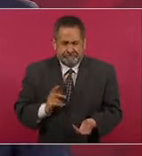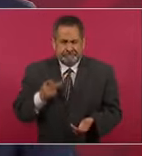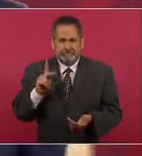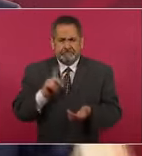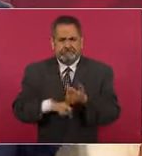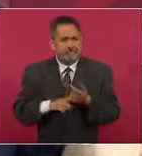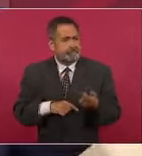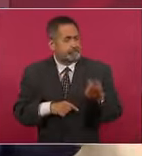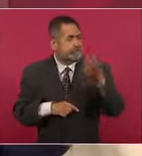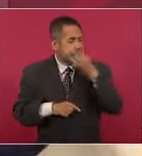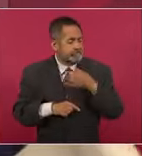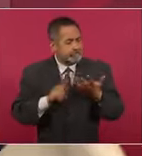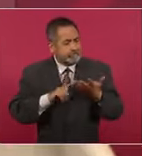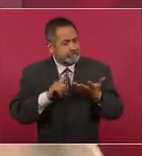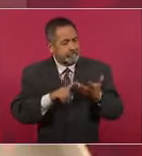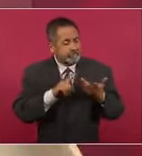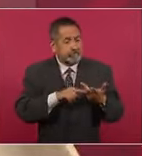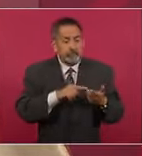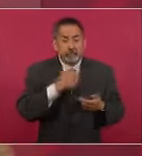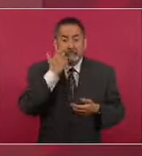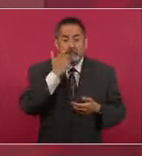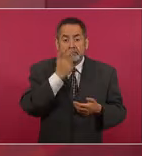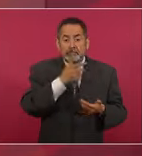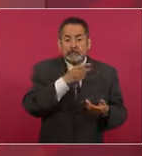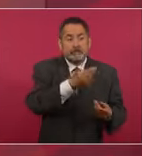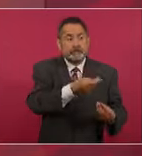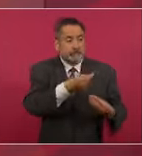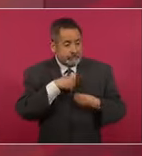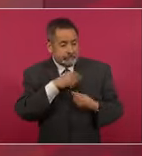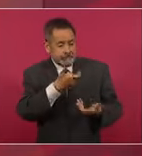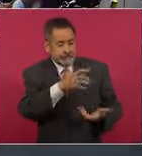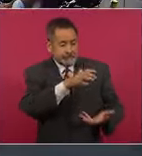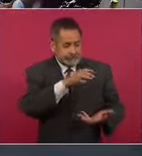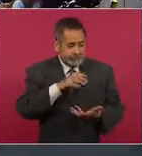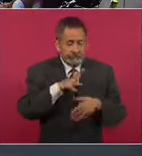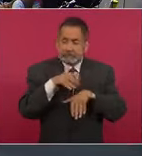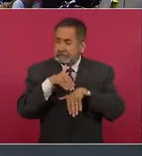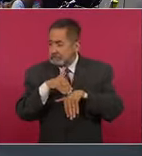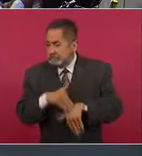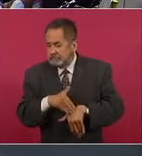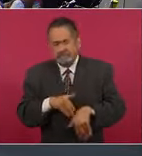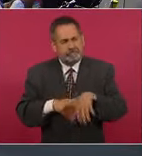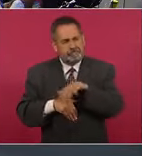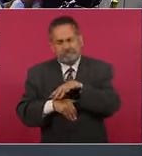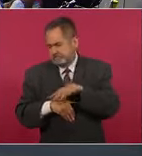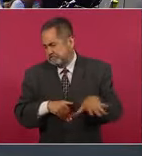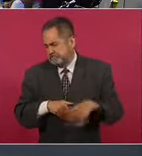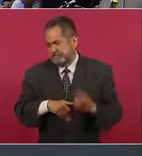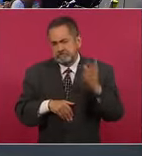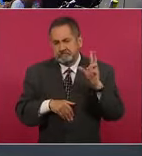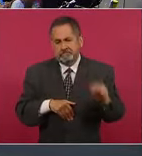me vino a proponer que nos rindiéramos.